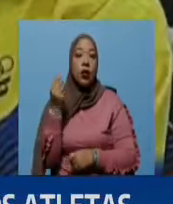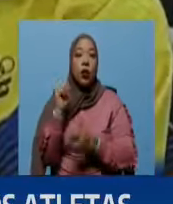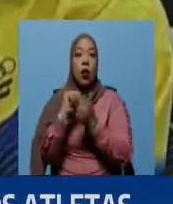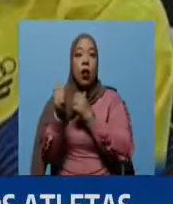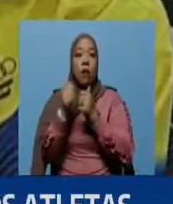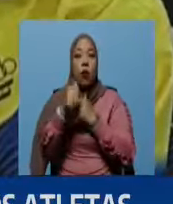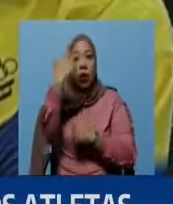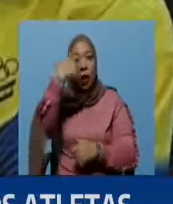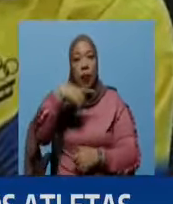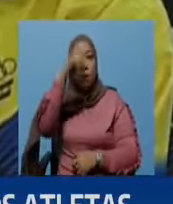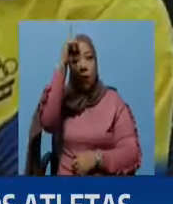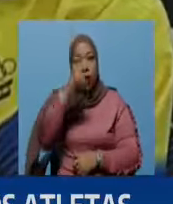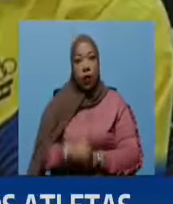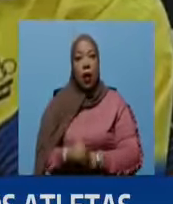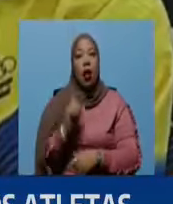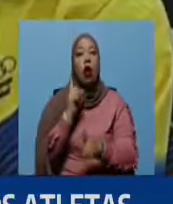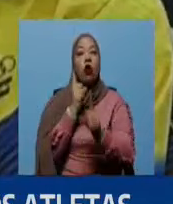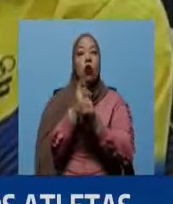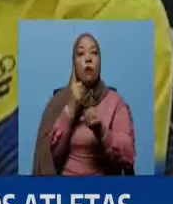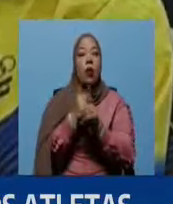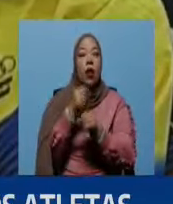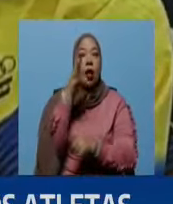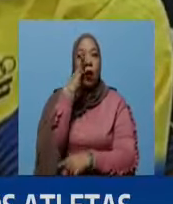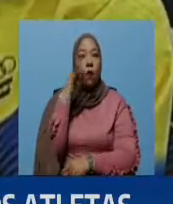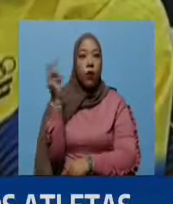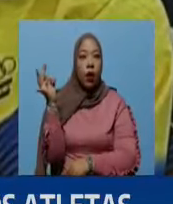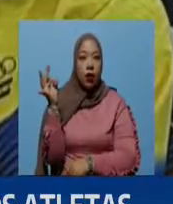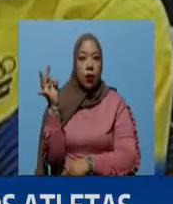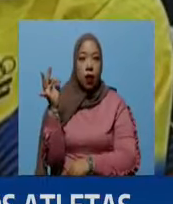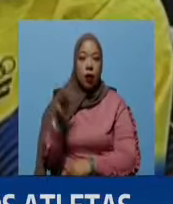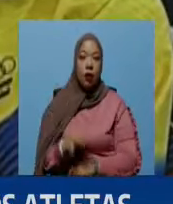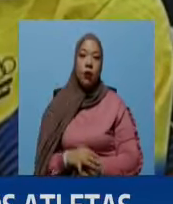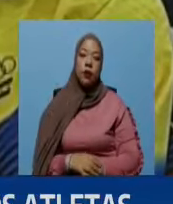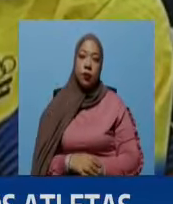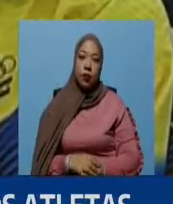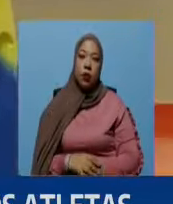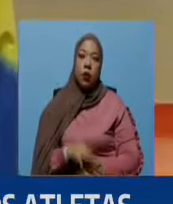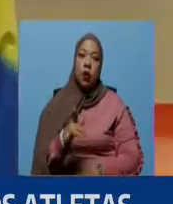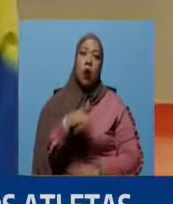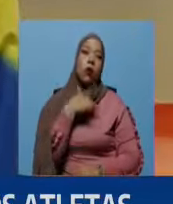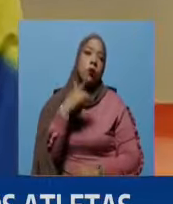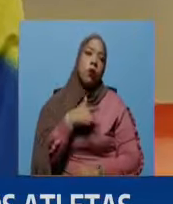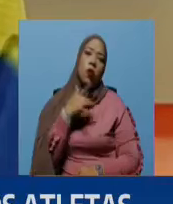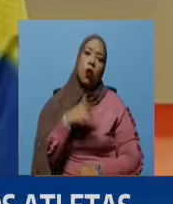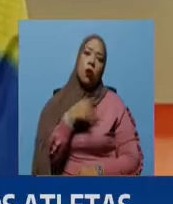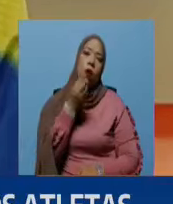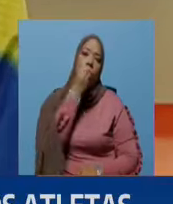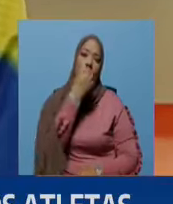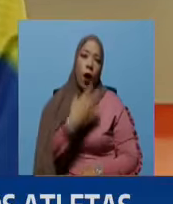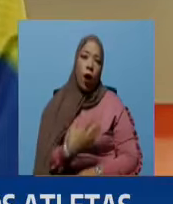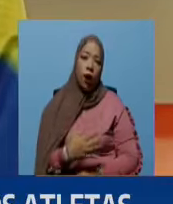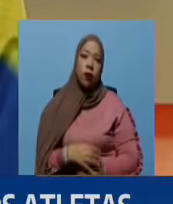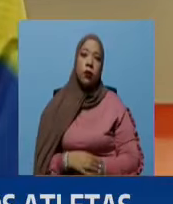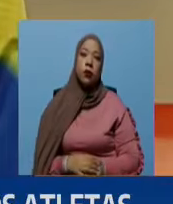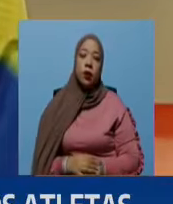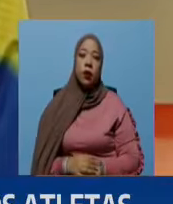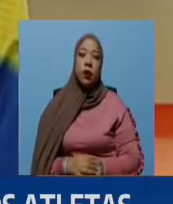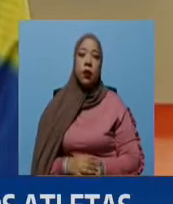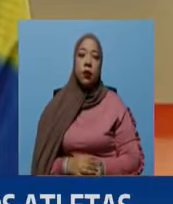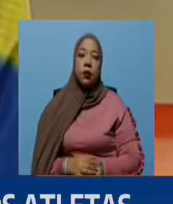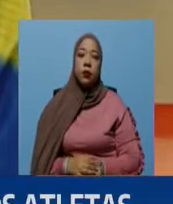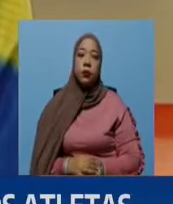París, uno sencillamente tiene una sensación muy grande y